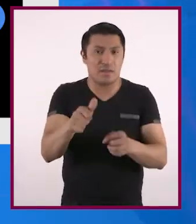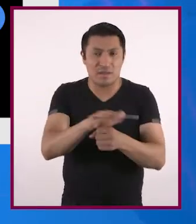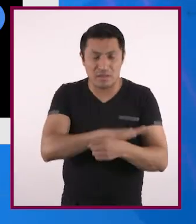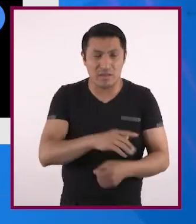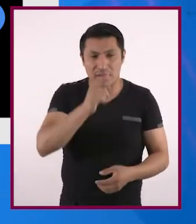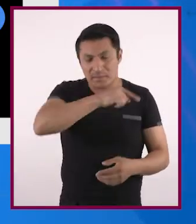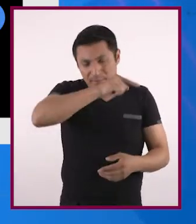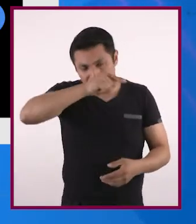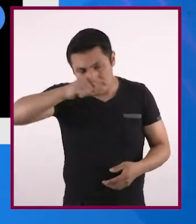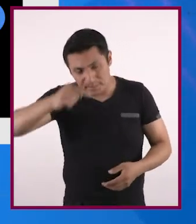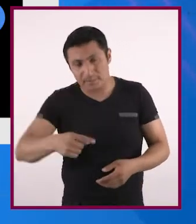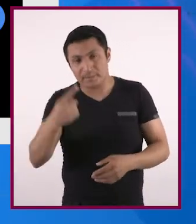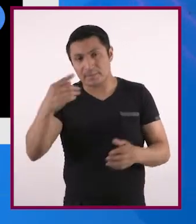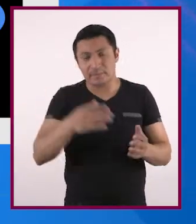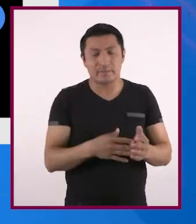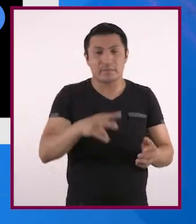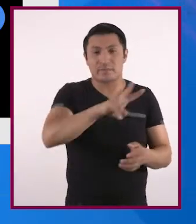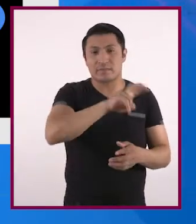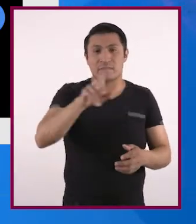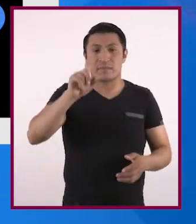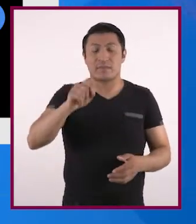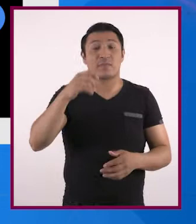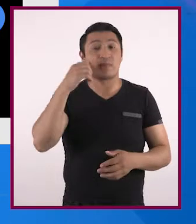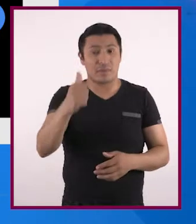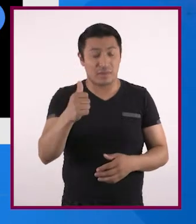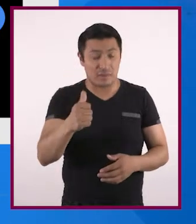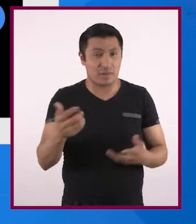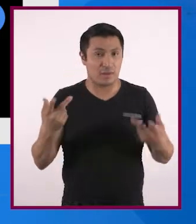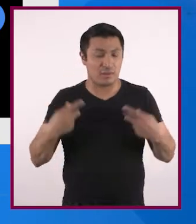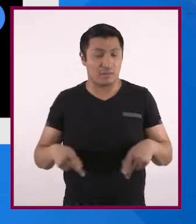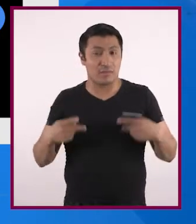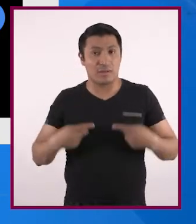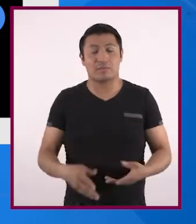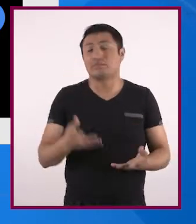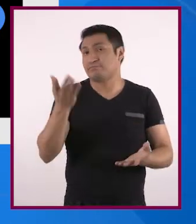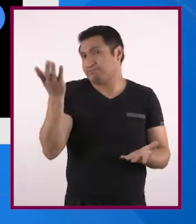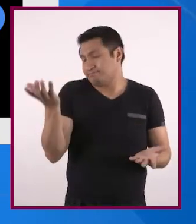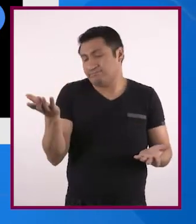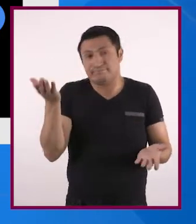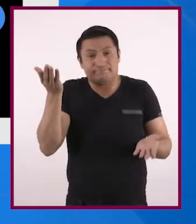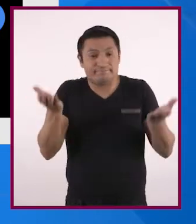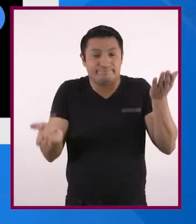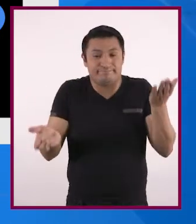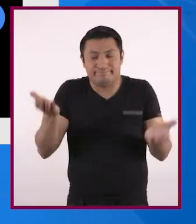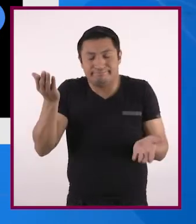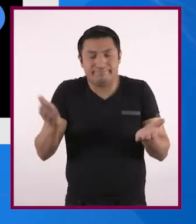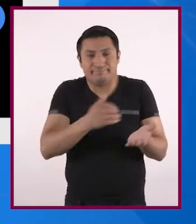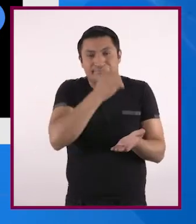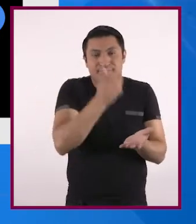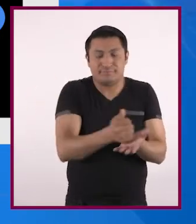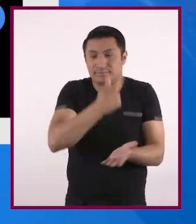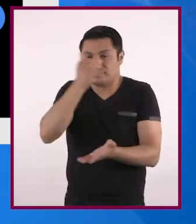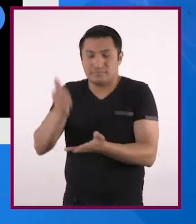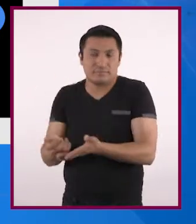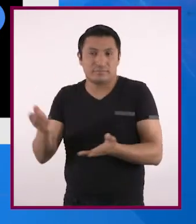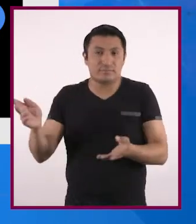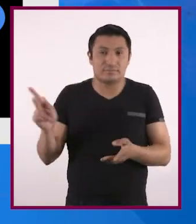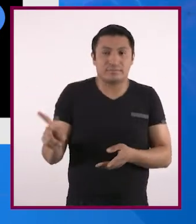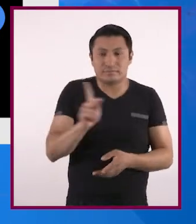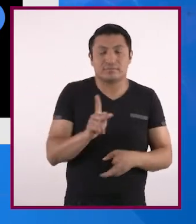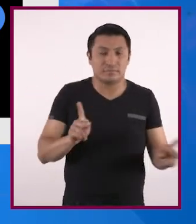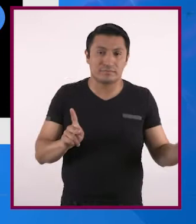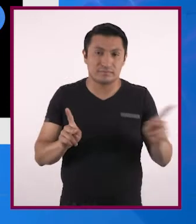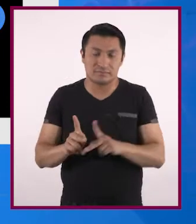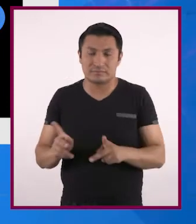se registraron 1,226. Entonces, por simple comparación entre dos ciudades que se parecen mucho y que